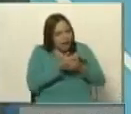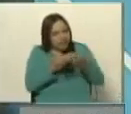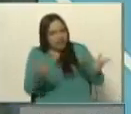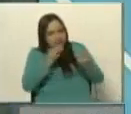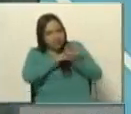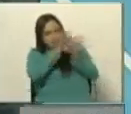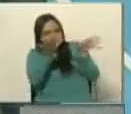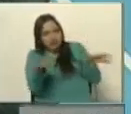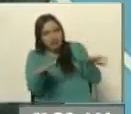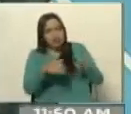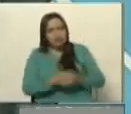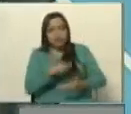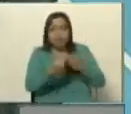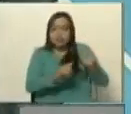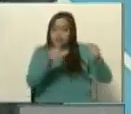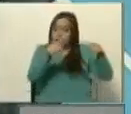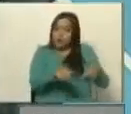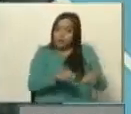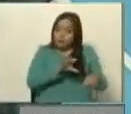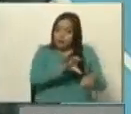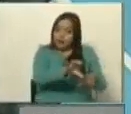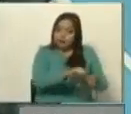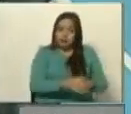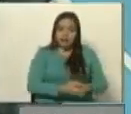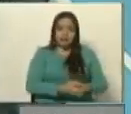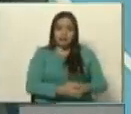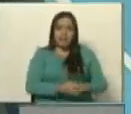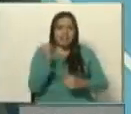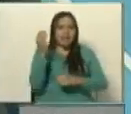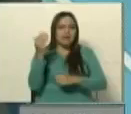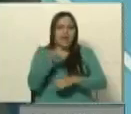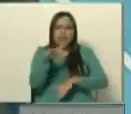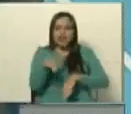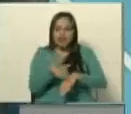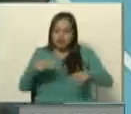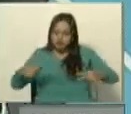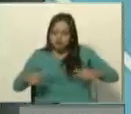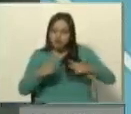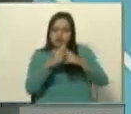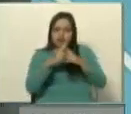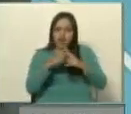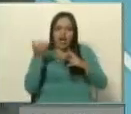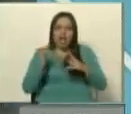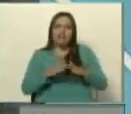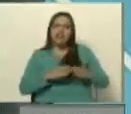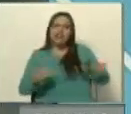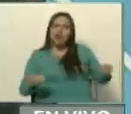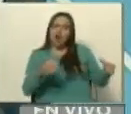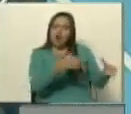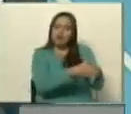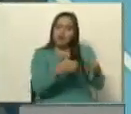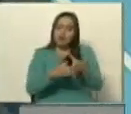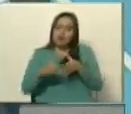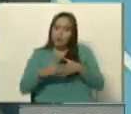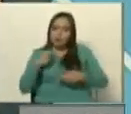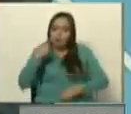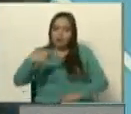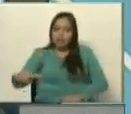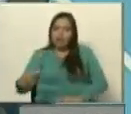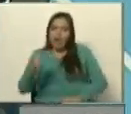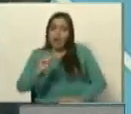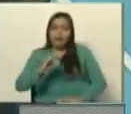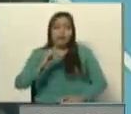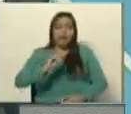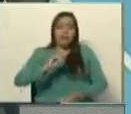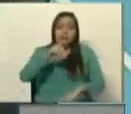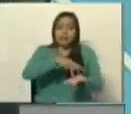Lo hacemos hoy en nuestro país, en la Asamblea Nacional, donde se encuentran todos los partidos políticos que están